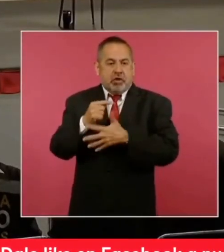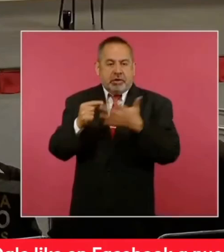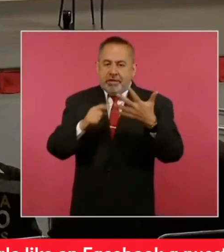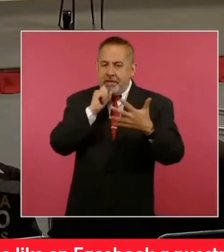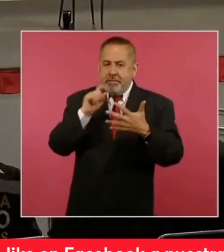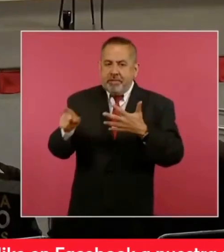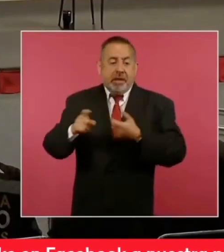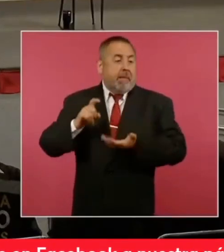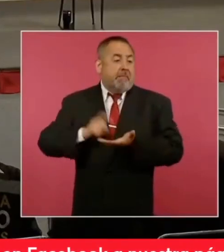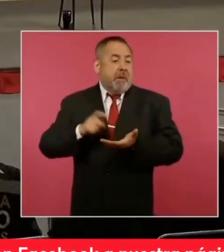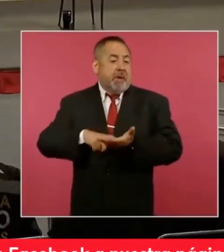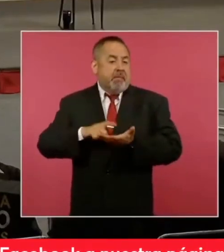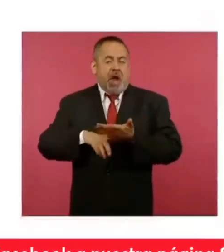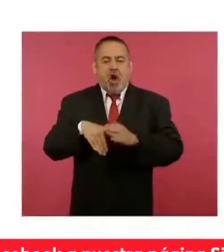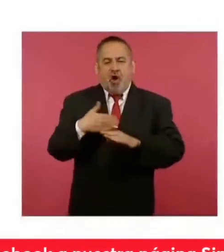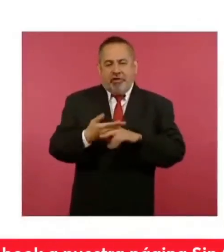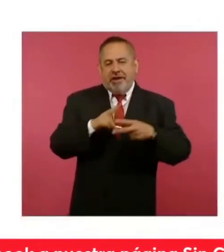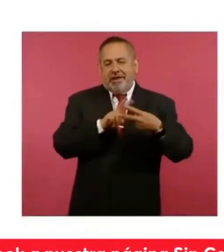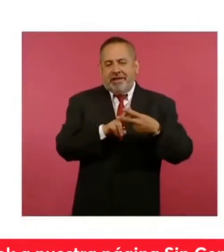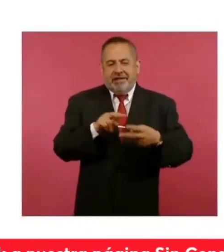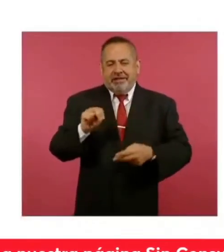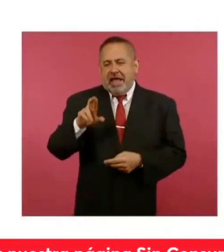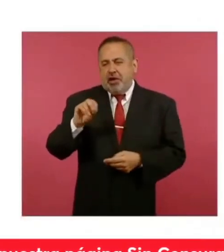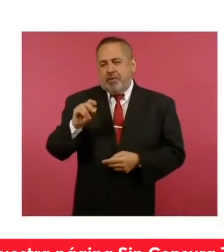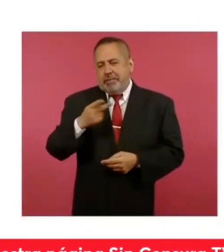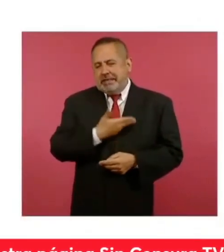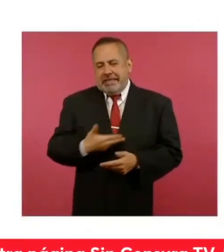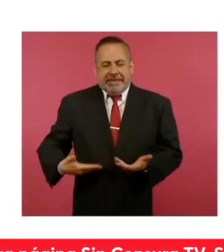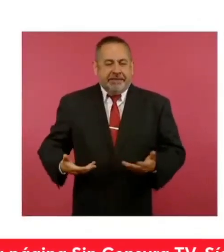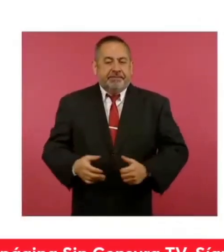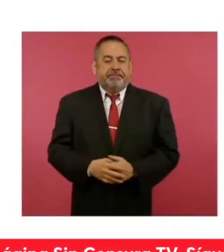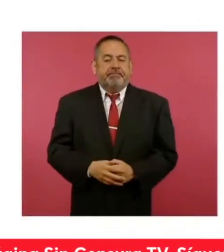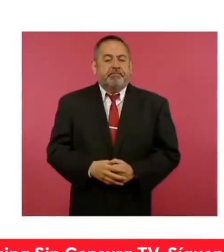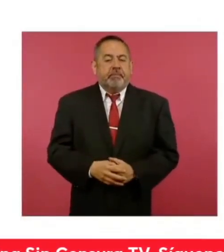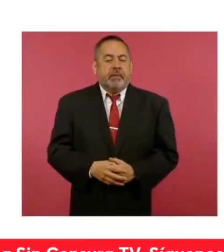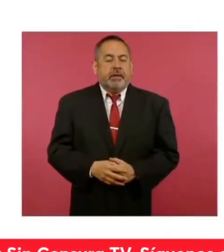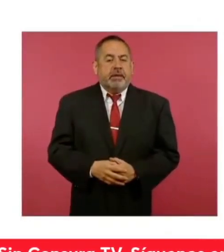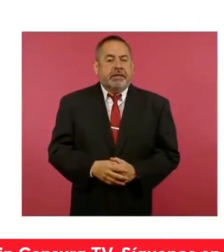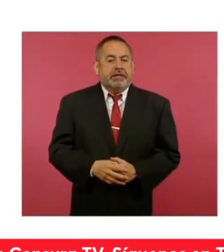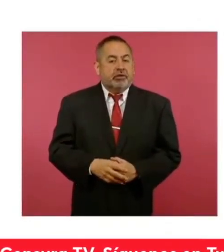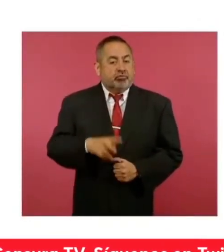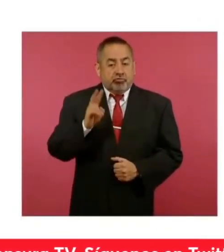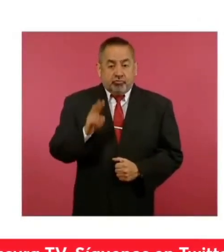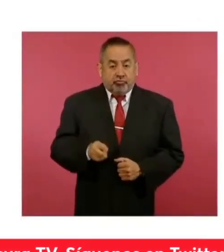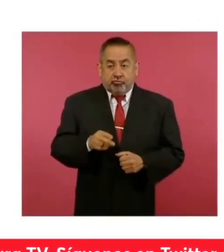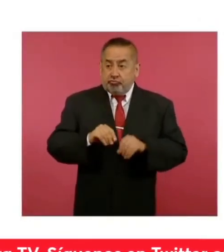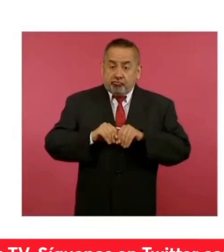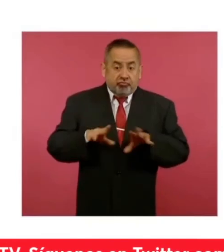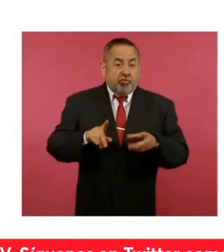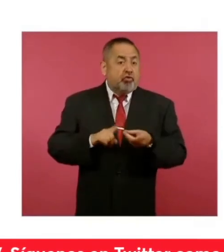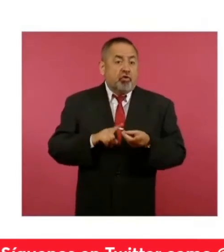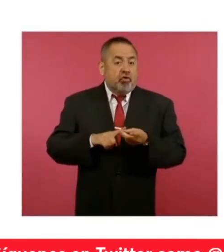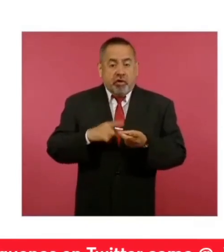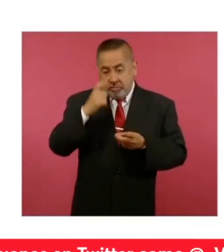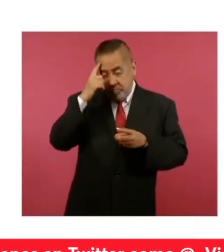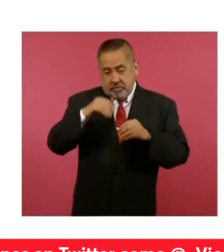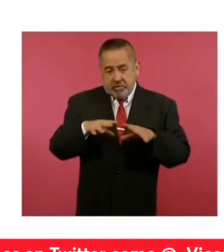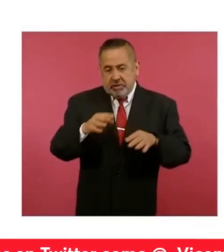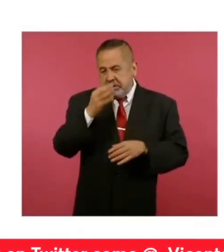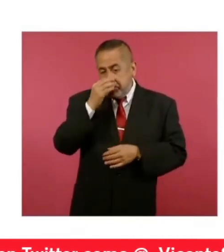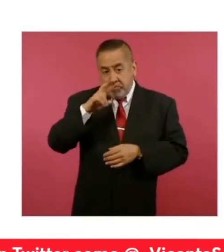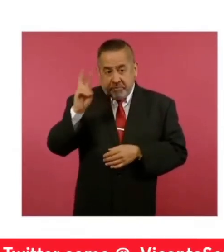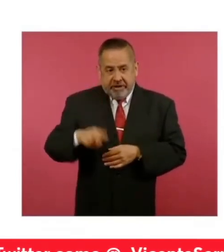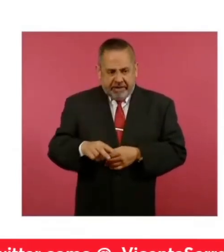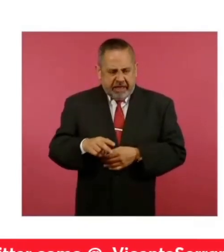también. De esos mensajes, los tweets originales, como ya hemos dicho, solamente son el